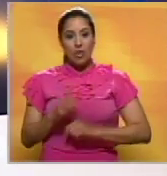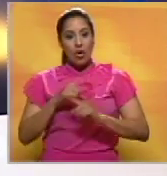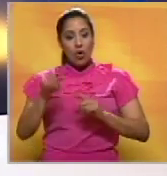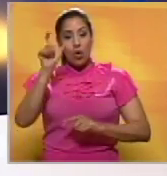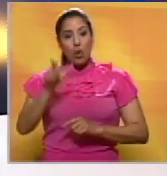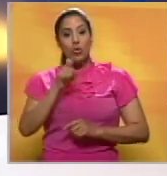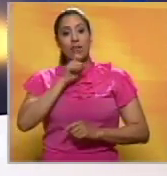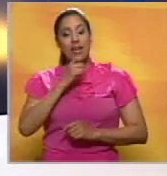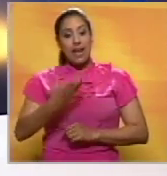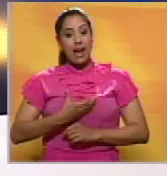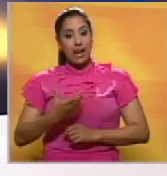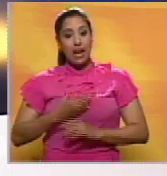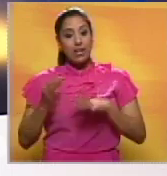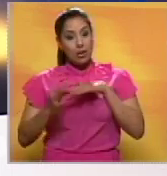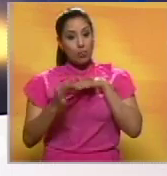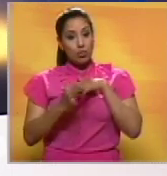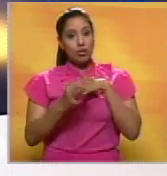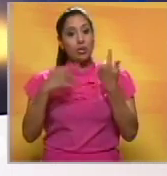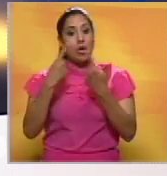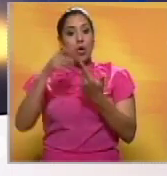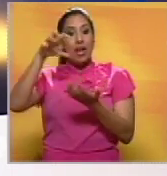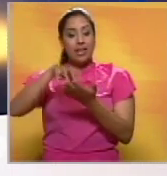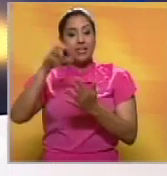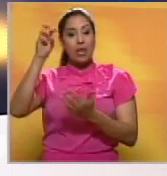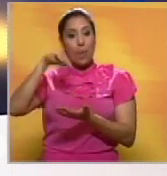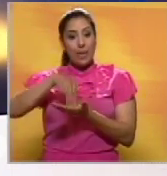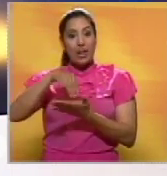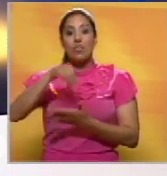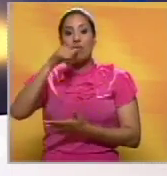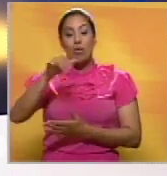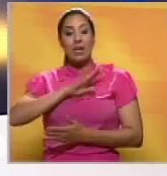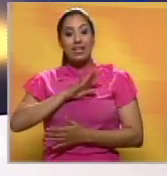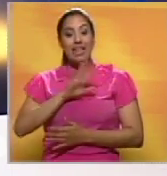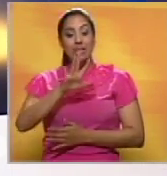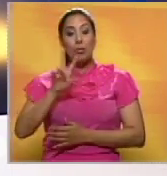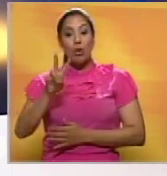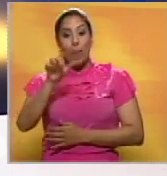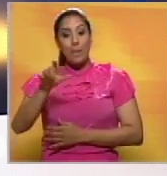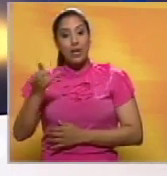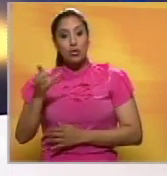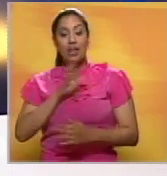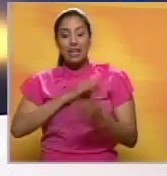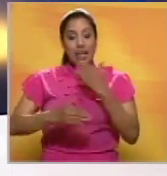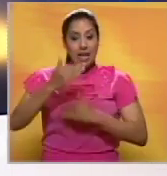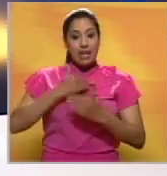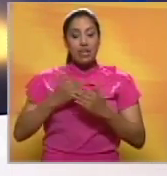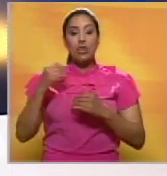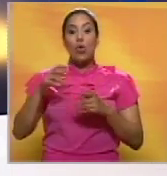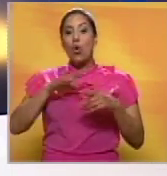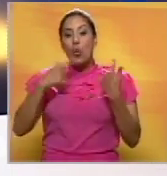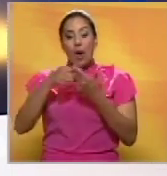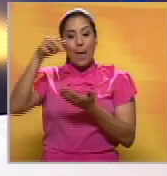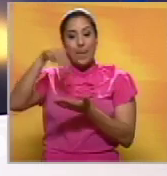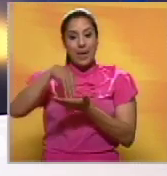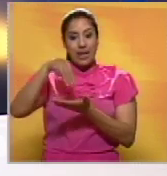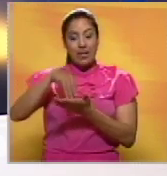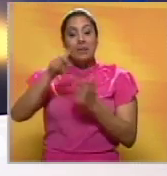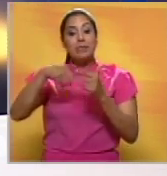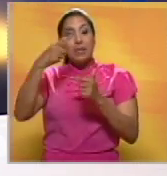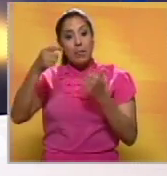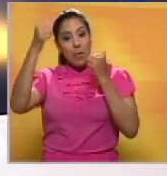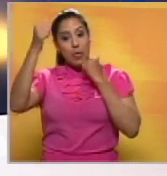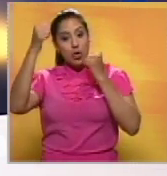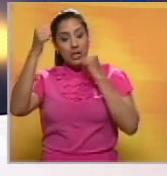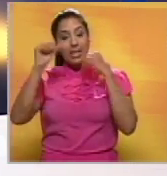Josy Fernández, alcalde del municipio Los Alias del estado Miranda, informó que 52 personas han resultado heridas en los Altos Mirandinos luego de